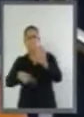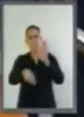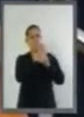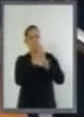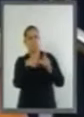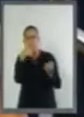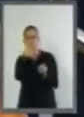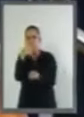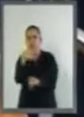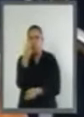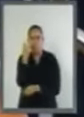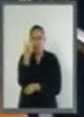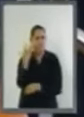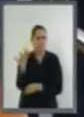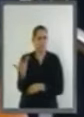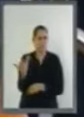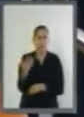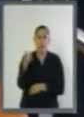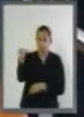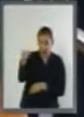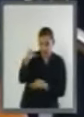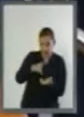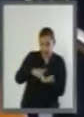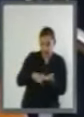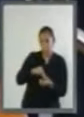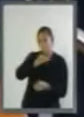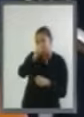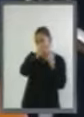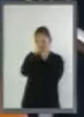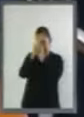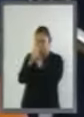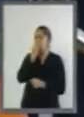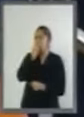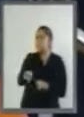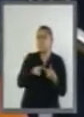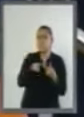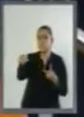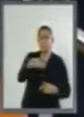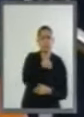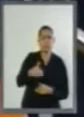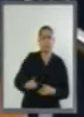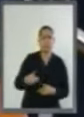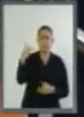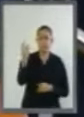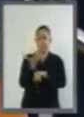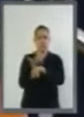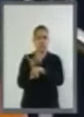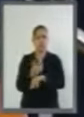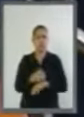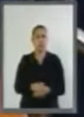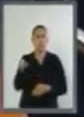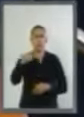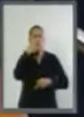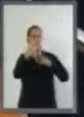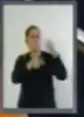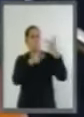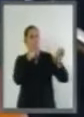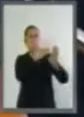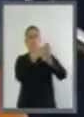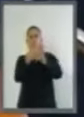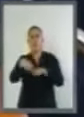otros pueblos como del propio presidente norteamericano. No podemos dejar pasar estas cosas y